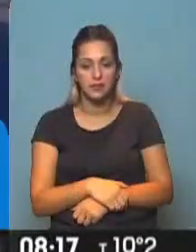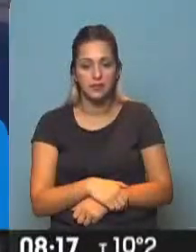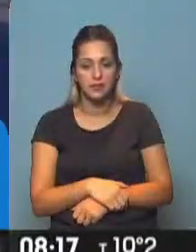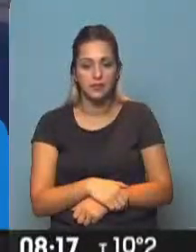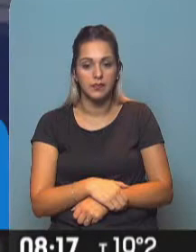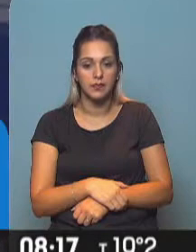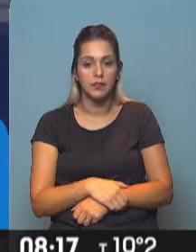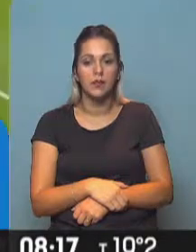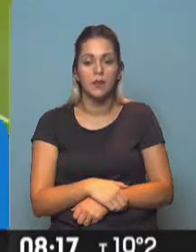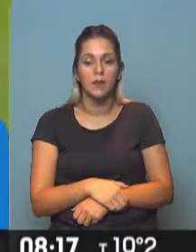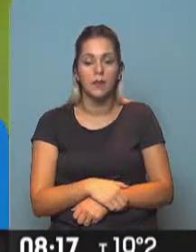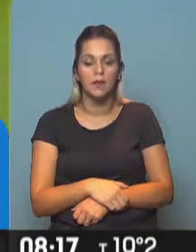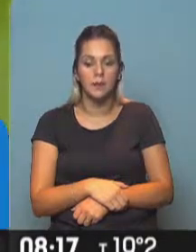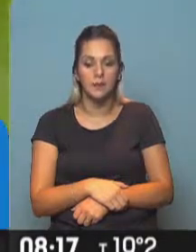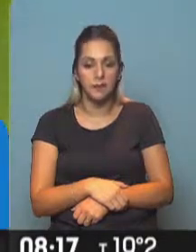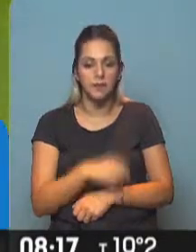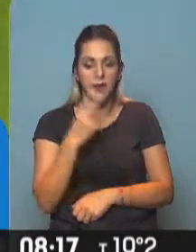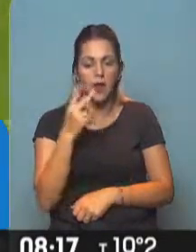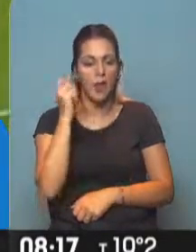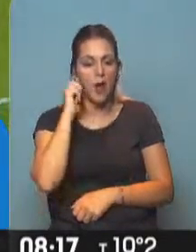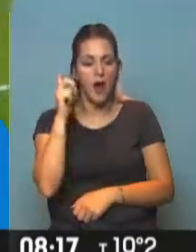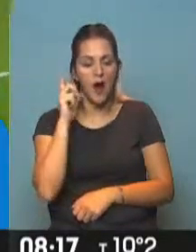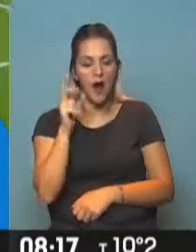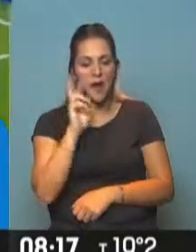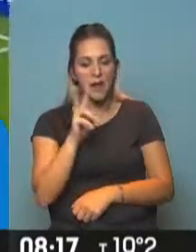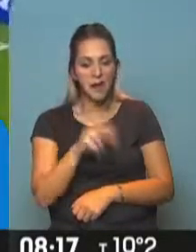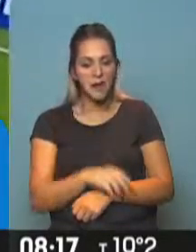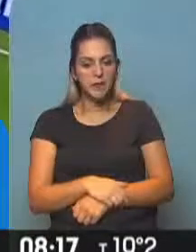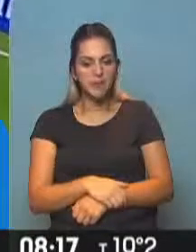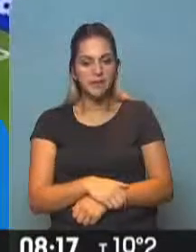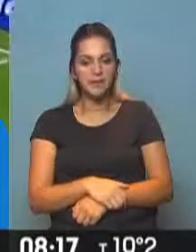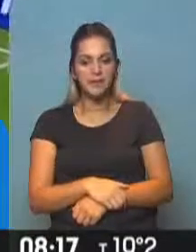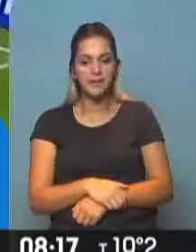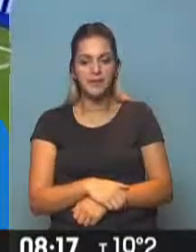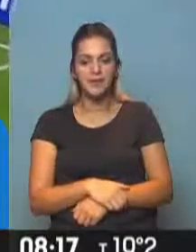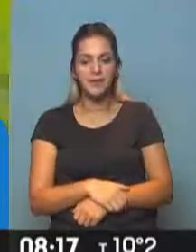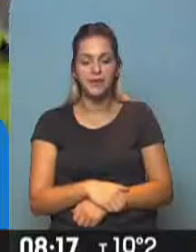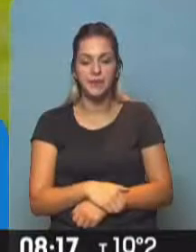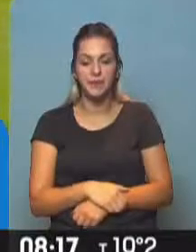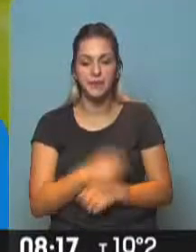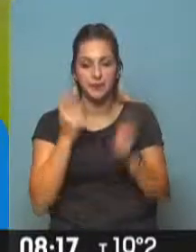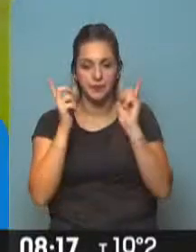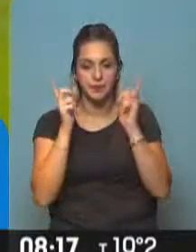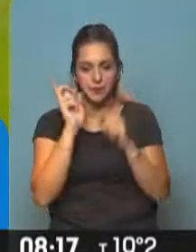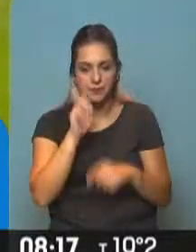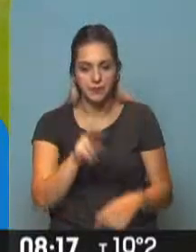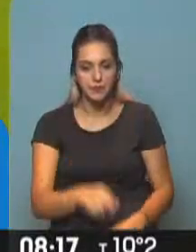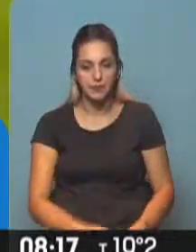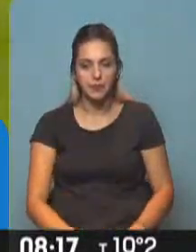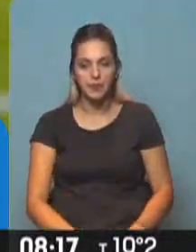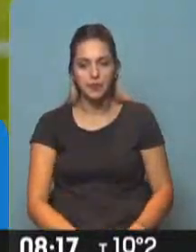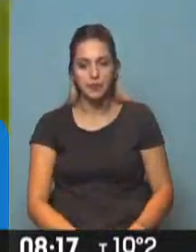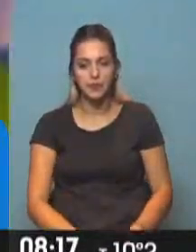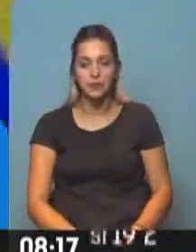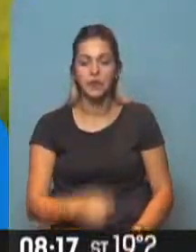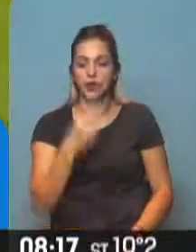para solidificar una gran victoria. Ahí veíamos el descuento de Newell's a través de Fertoli. Dos